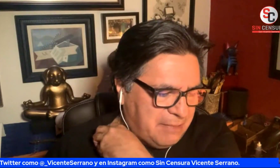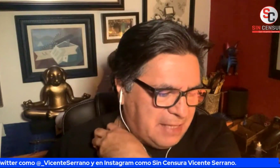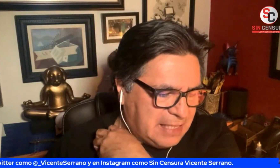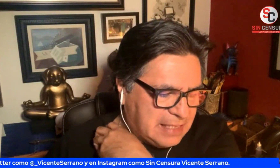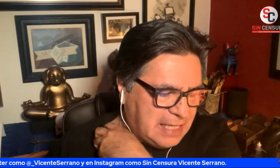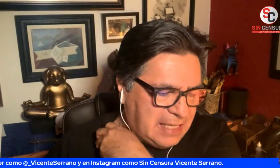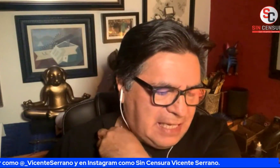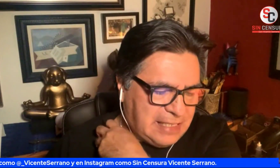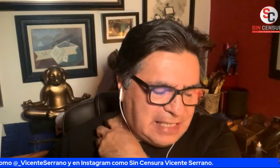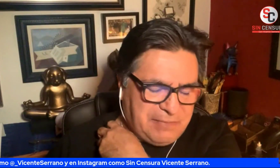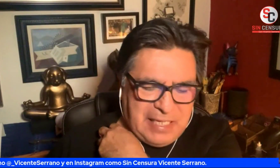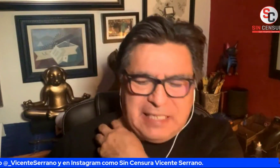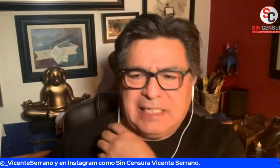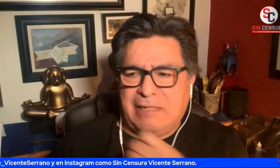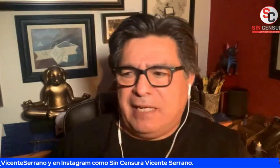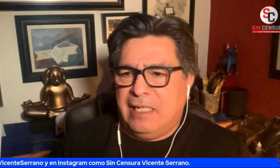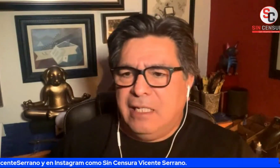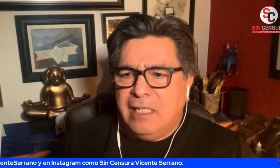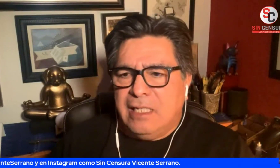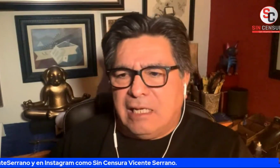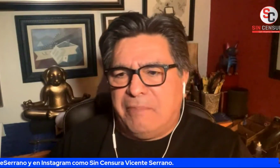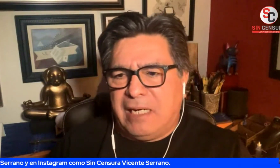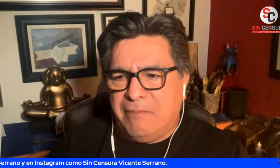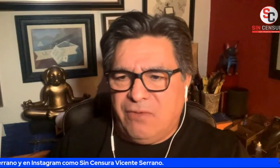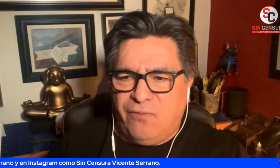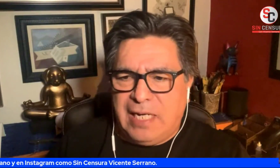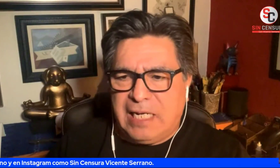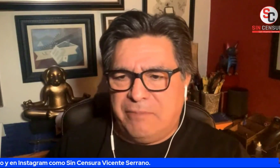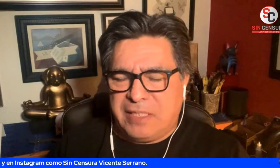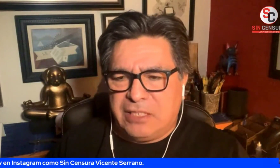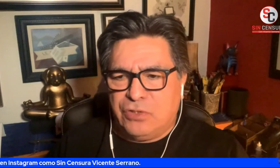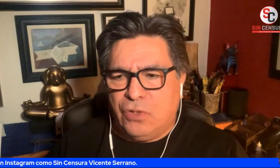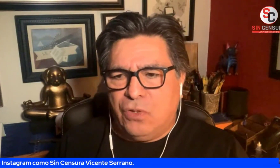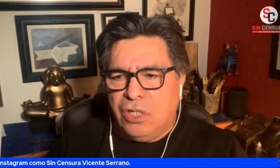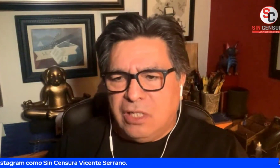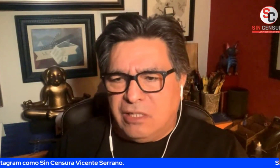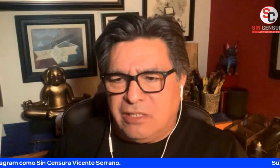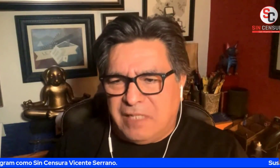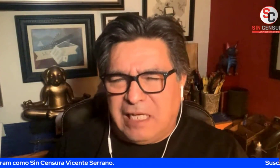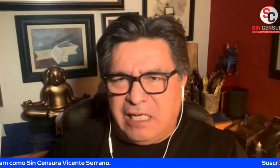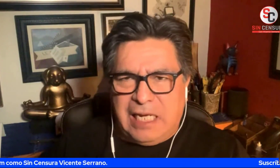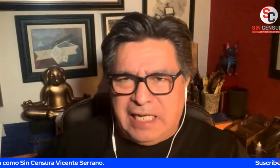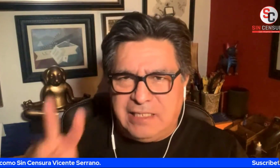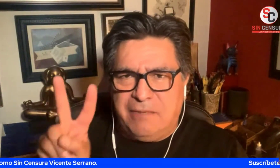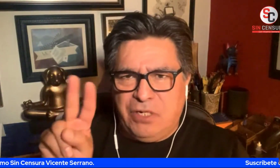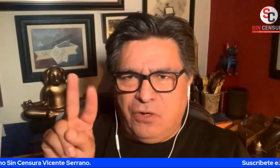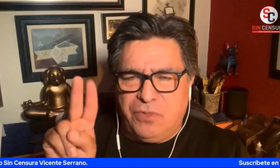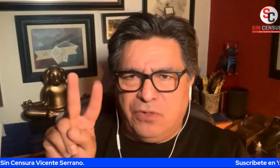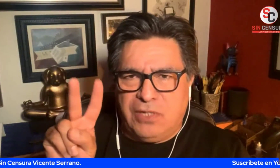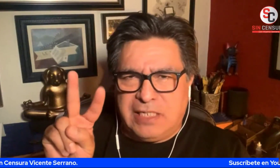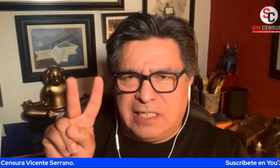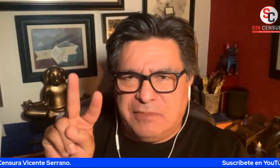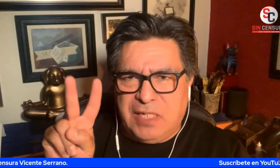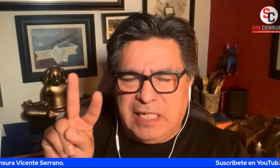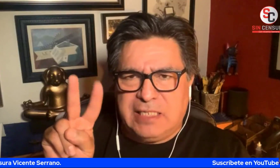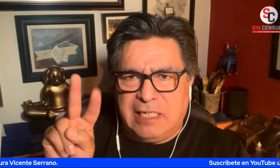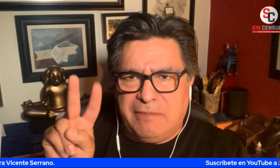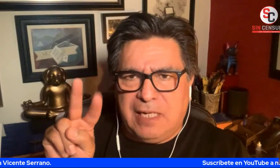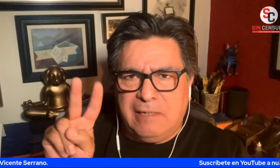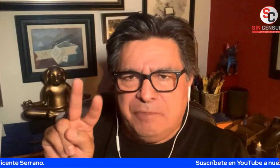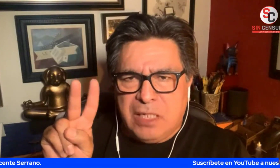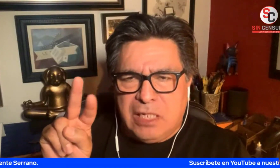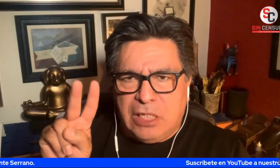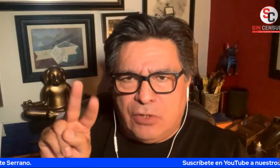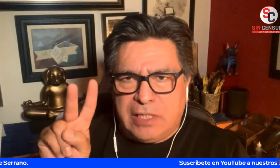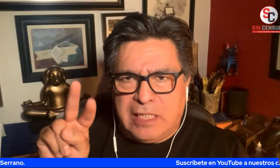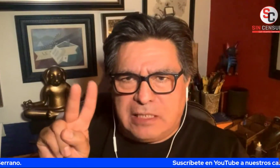de la magistrada Yasmín Esquivel, que para mí fue la que presentó, este binomio de Yasmín